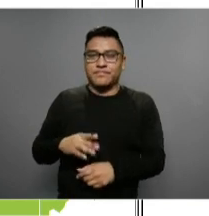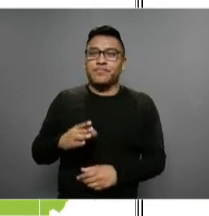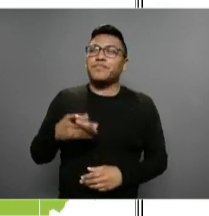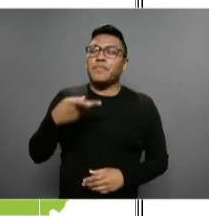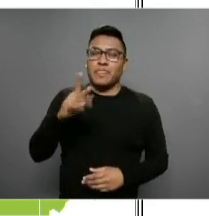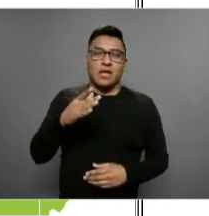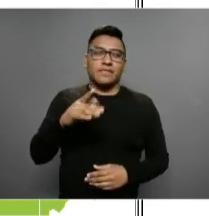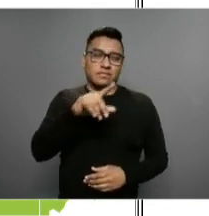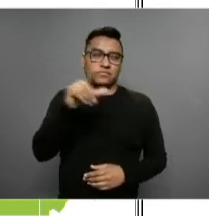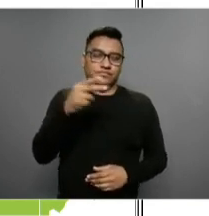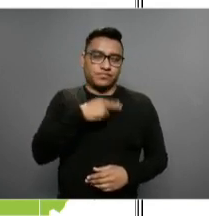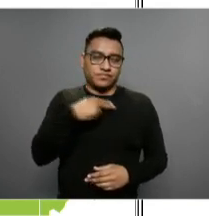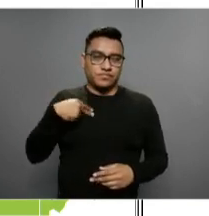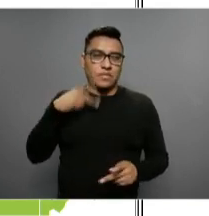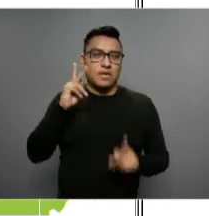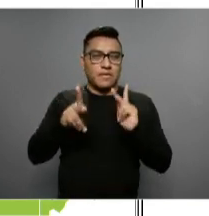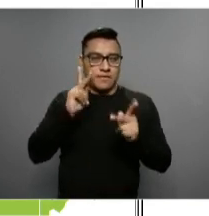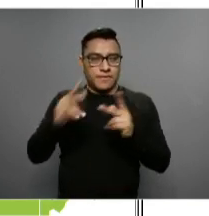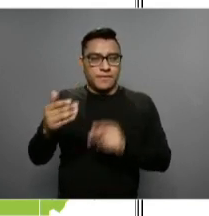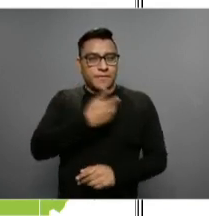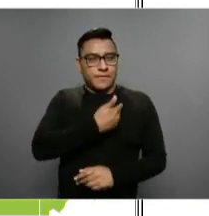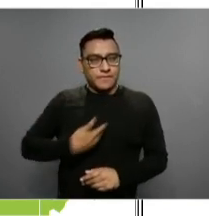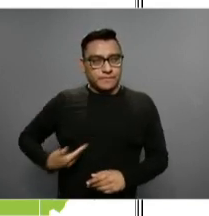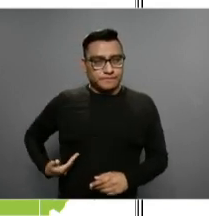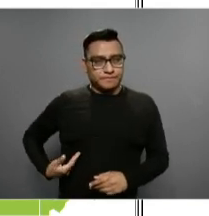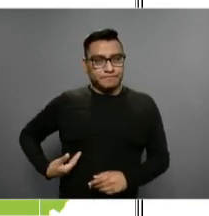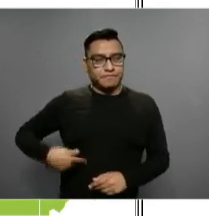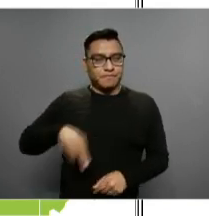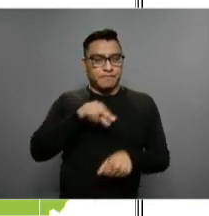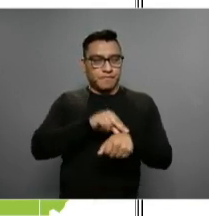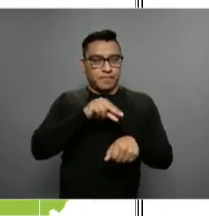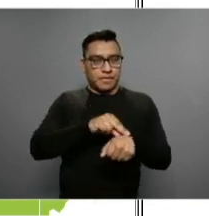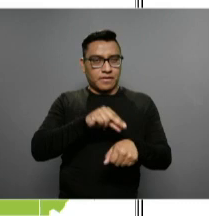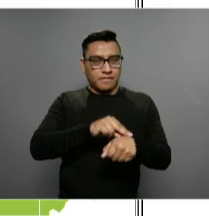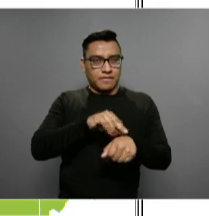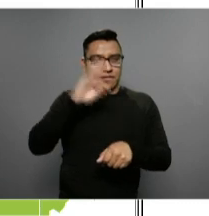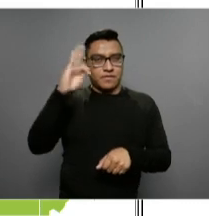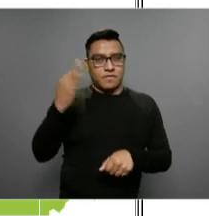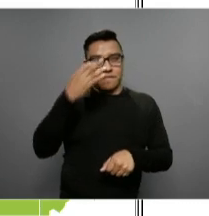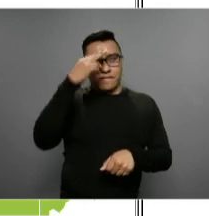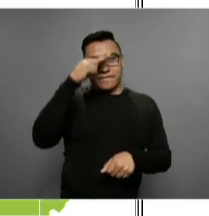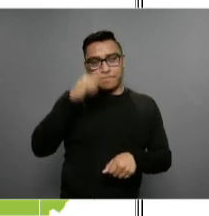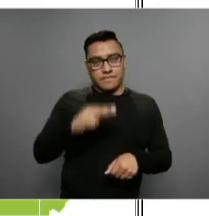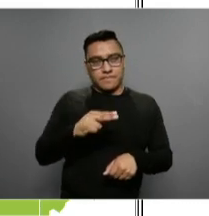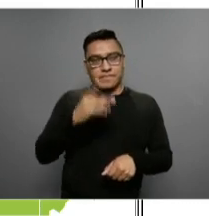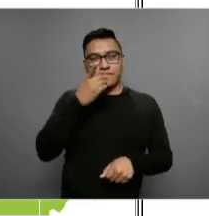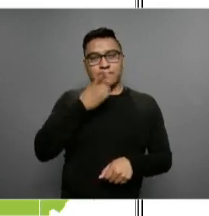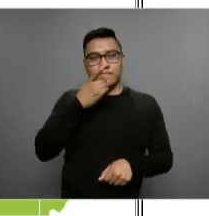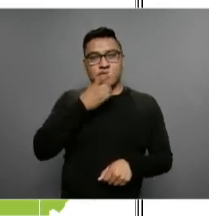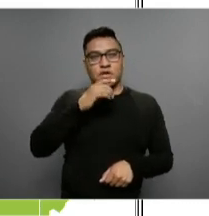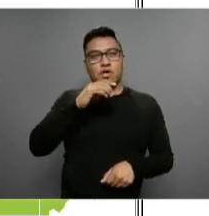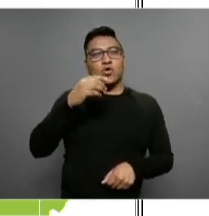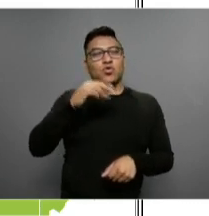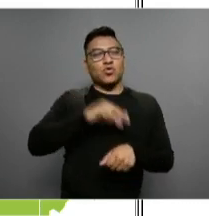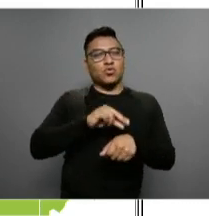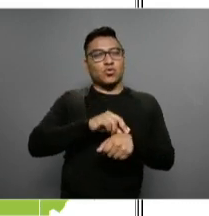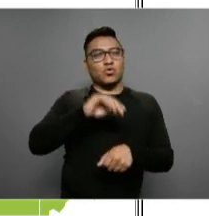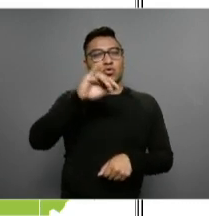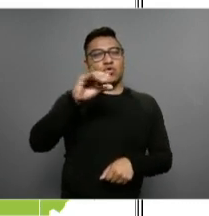adelante con el presidente médico de la Federación Mexicana de Diabetes, con el doctor Josafat